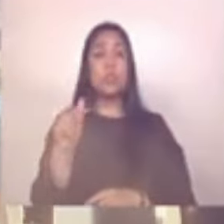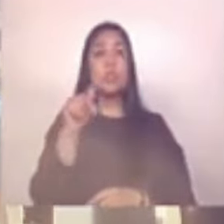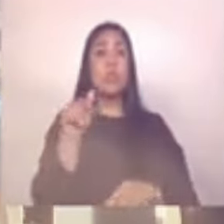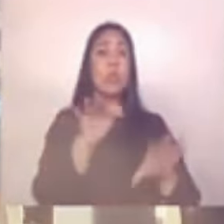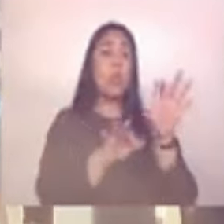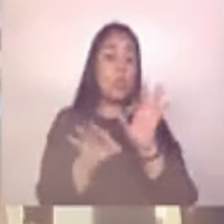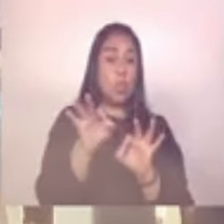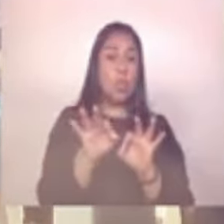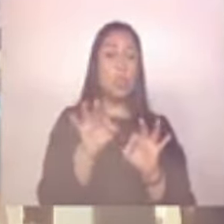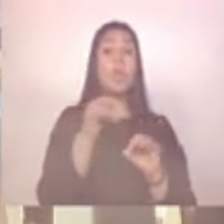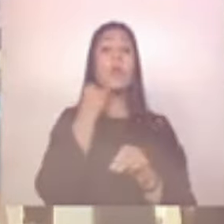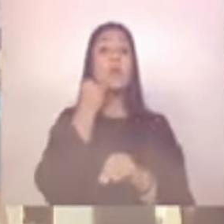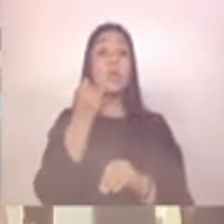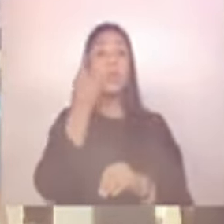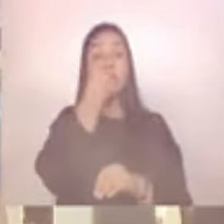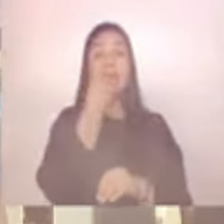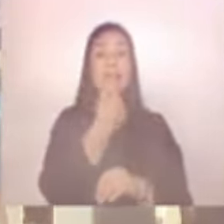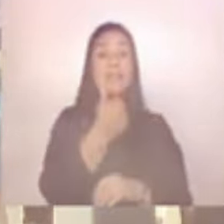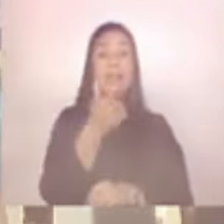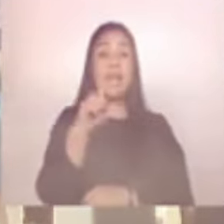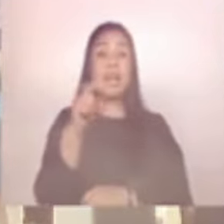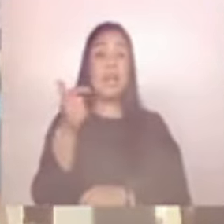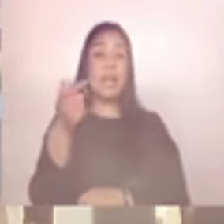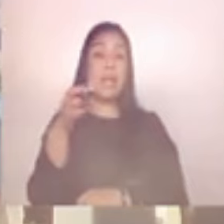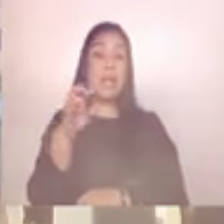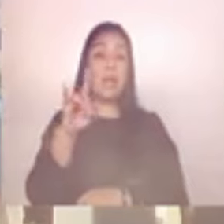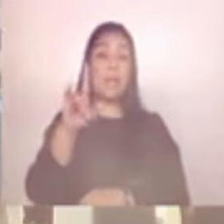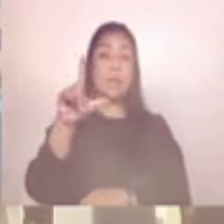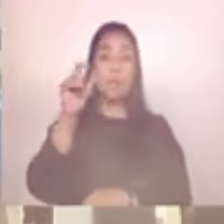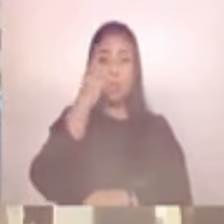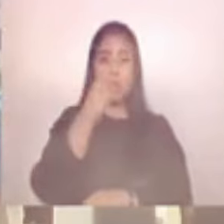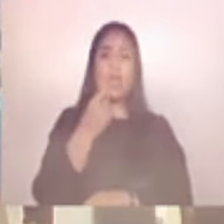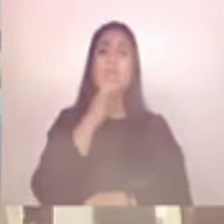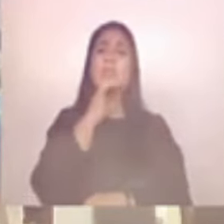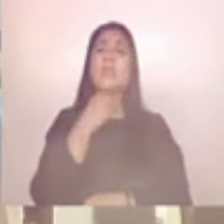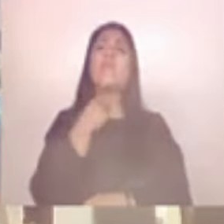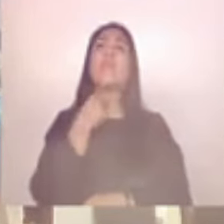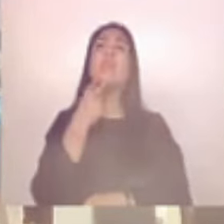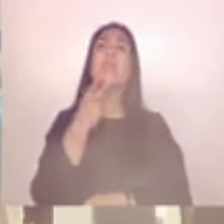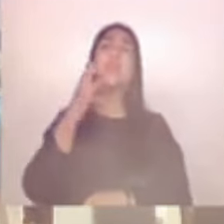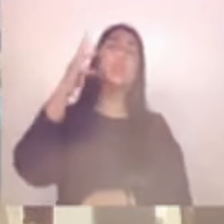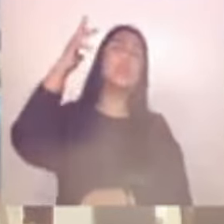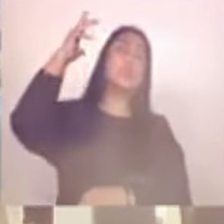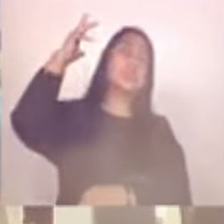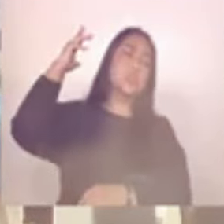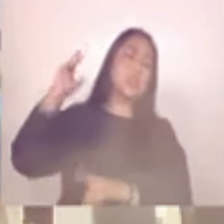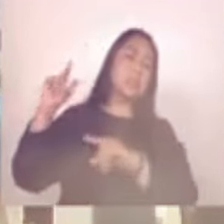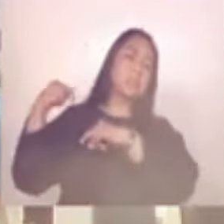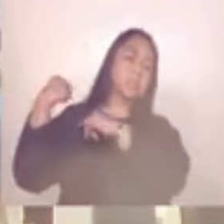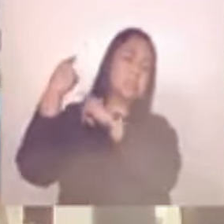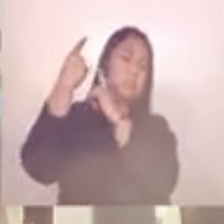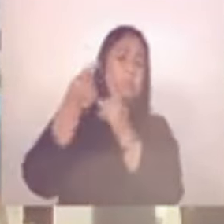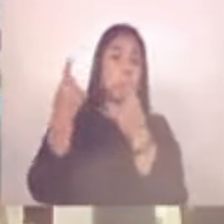zacapulteco es una lengua que ha sido la voz de este pueblo durante generaciones, pero se encuentra en peligro de